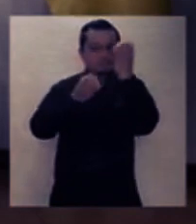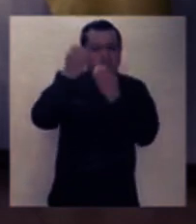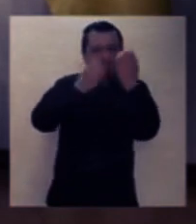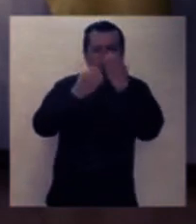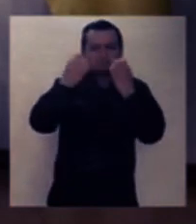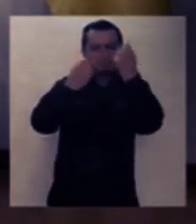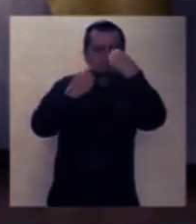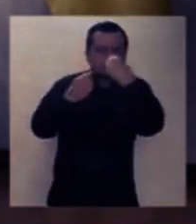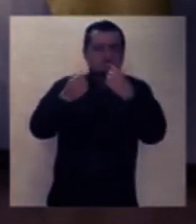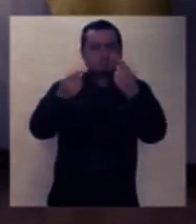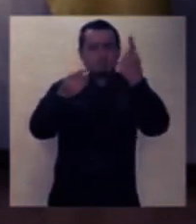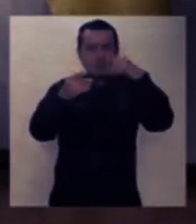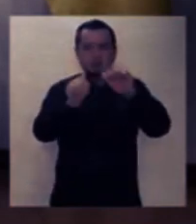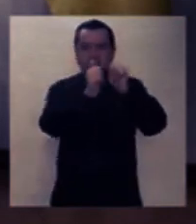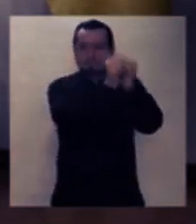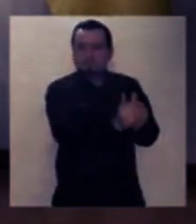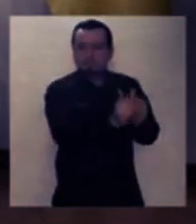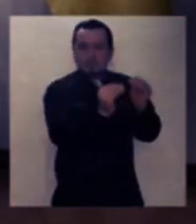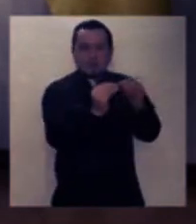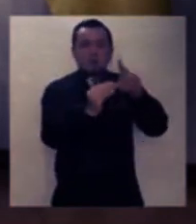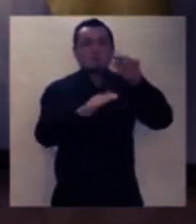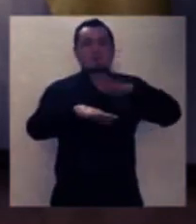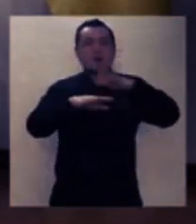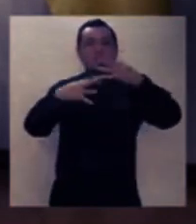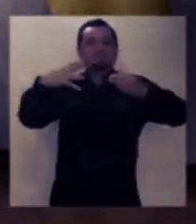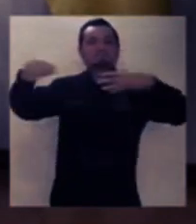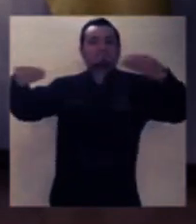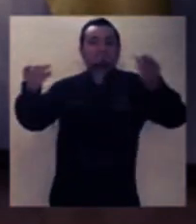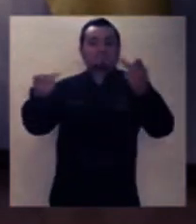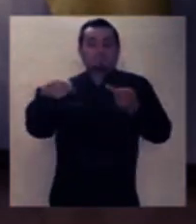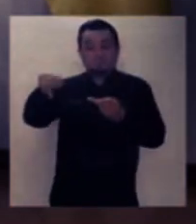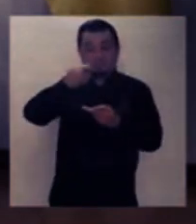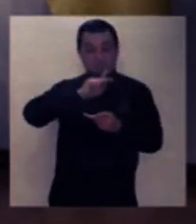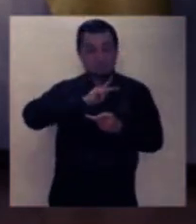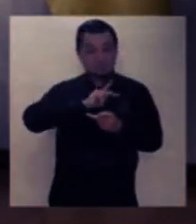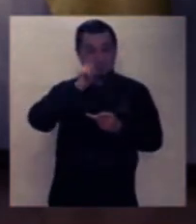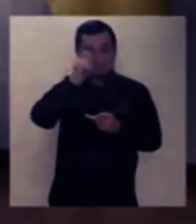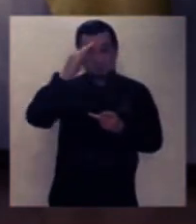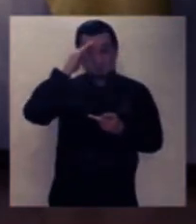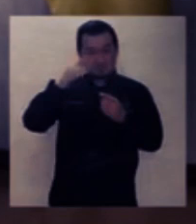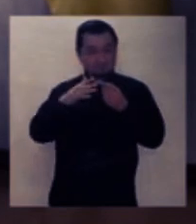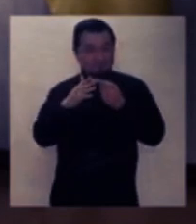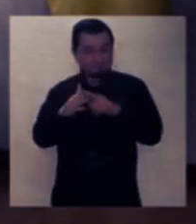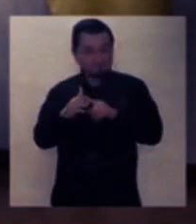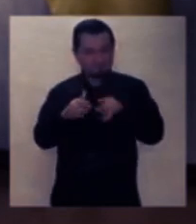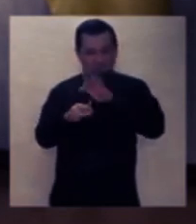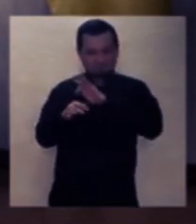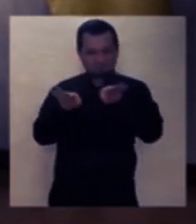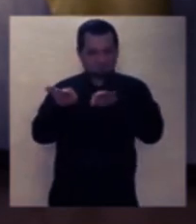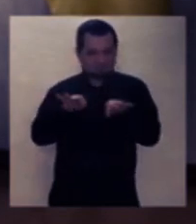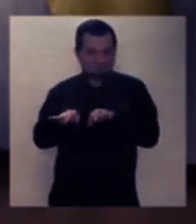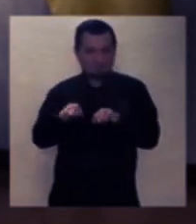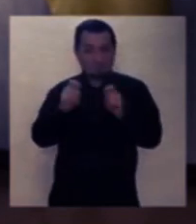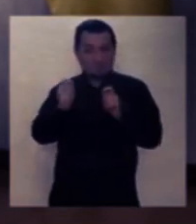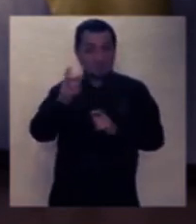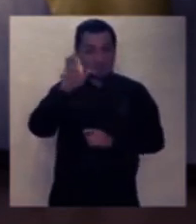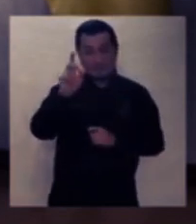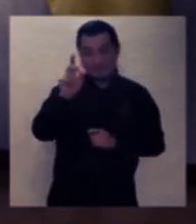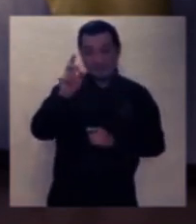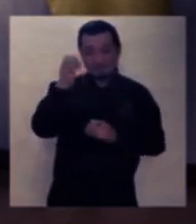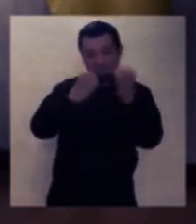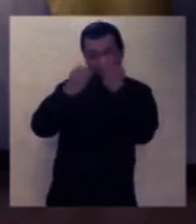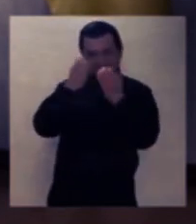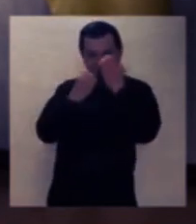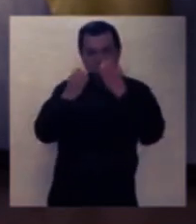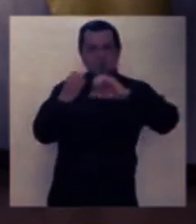pruebas, identificar contagios y aislarlos a tiempo. Por eso me da gusto decir que si al inicio de la estrategia nuestra capacidad era